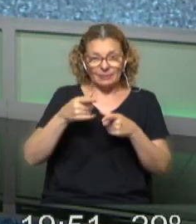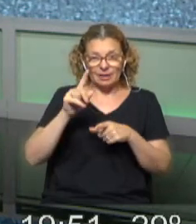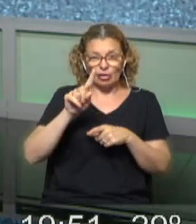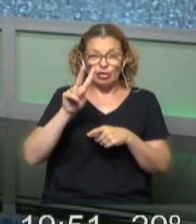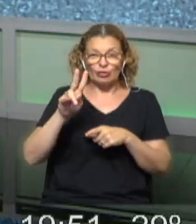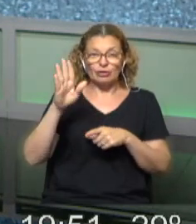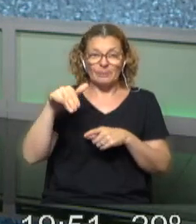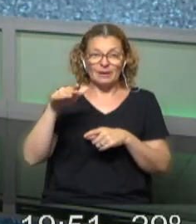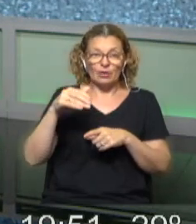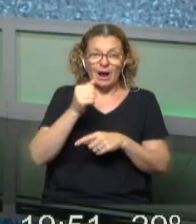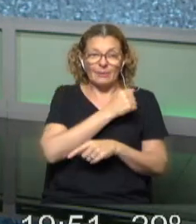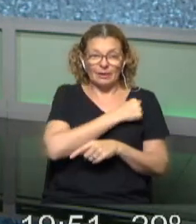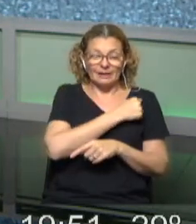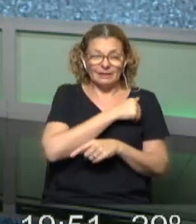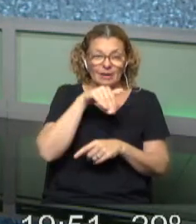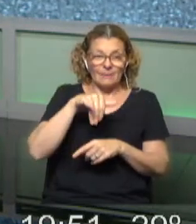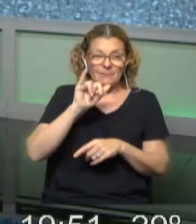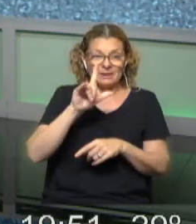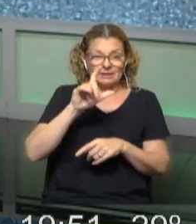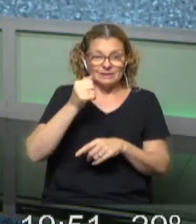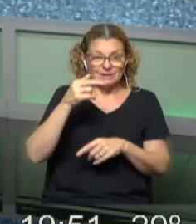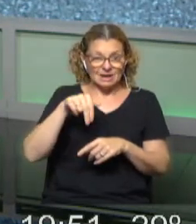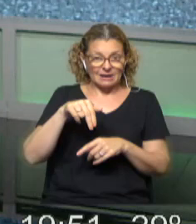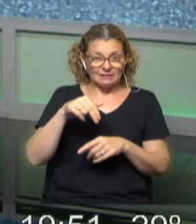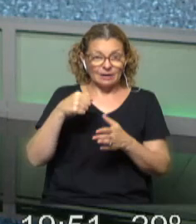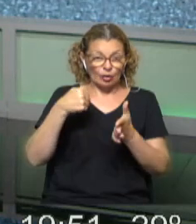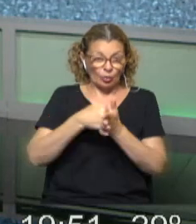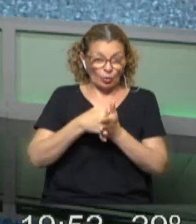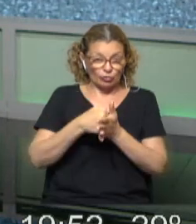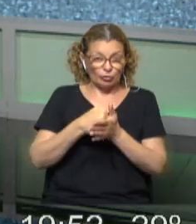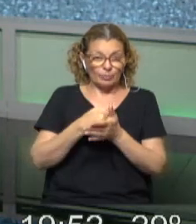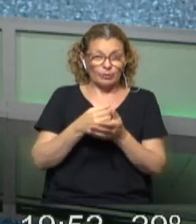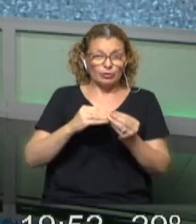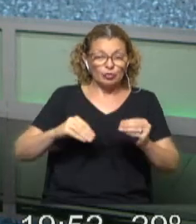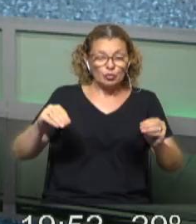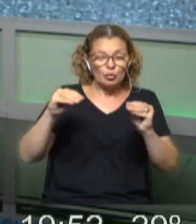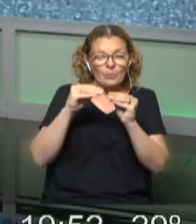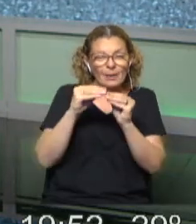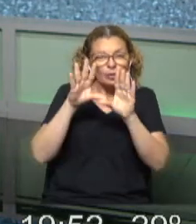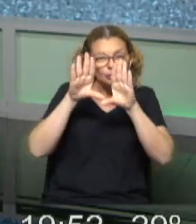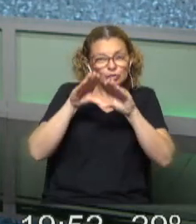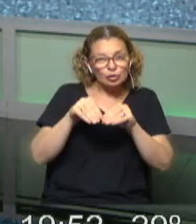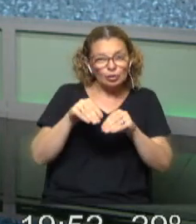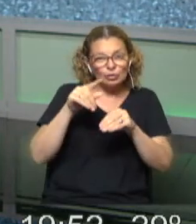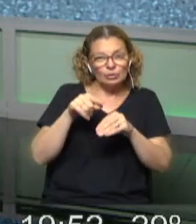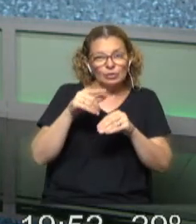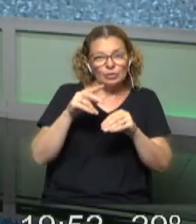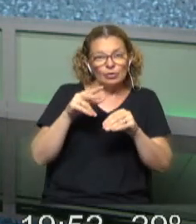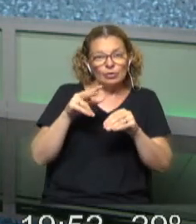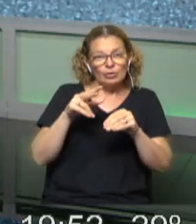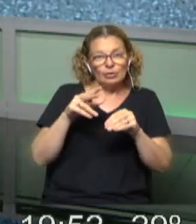12 menos en Boulevard Artigas y Millán. Estamos hablando en este caso de los siniestros. Y si sumamos todo lo que sucedió en estos